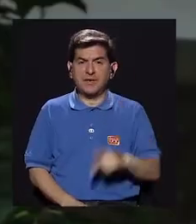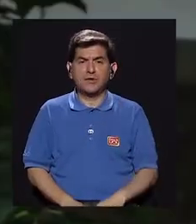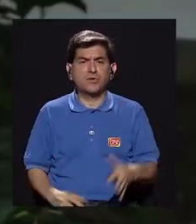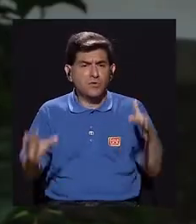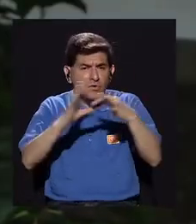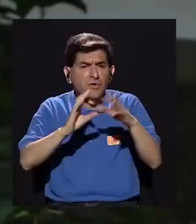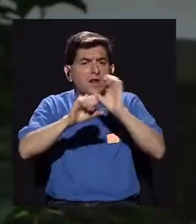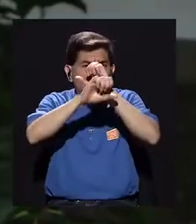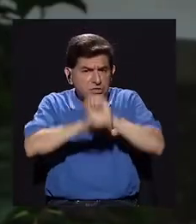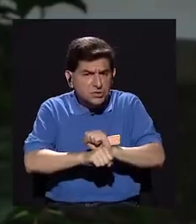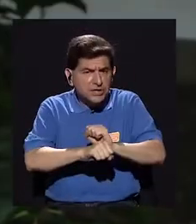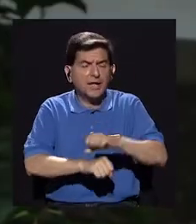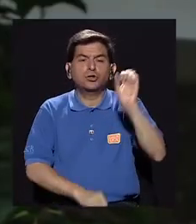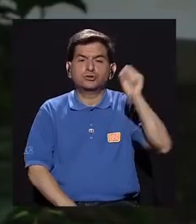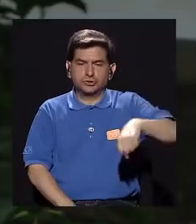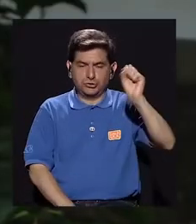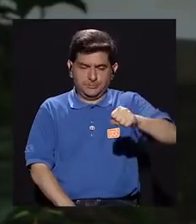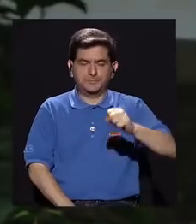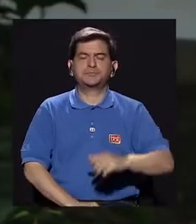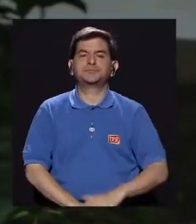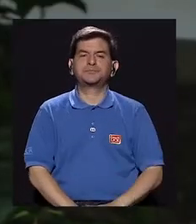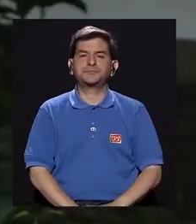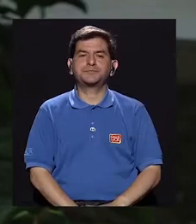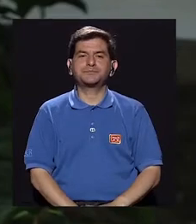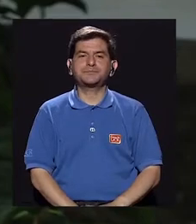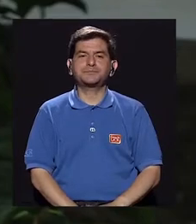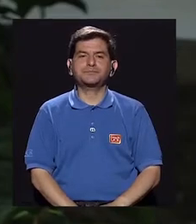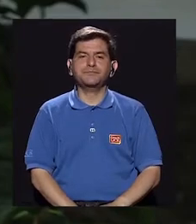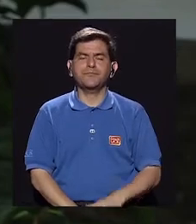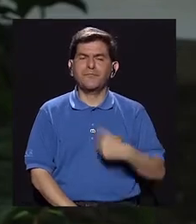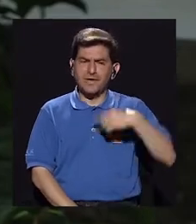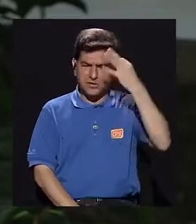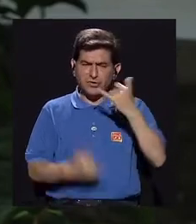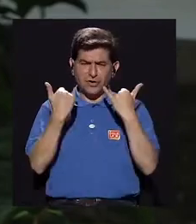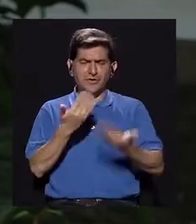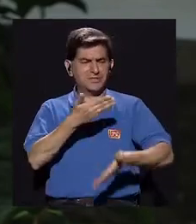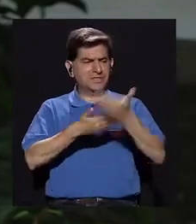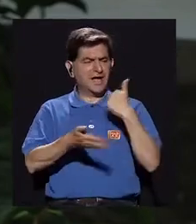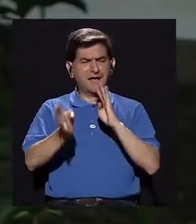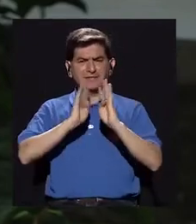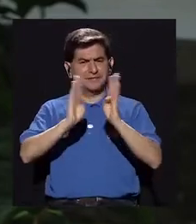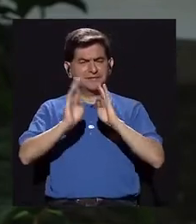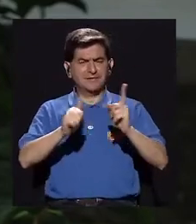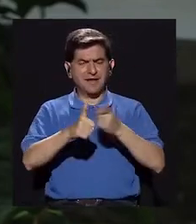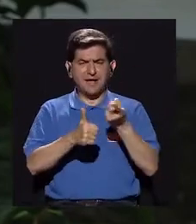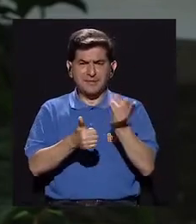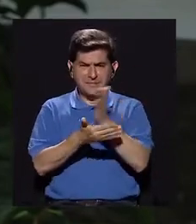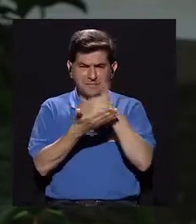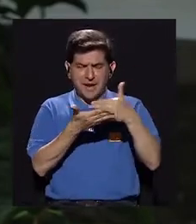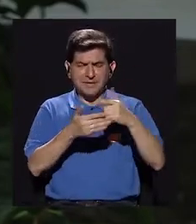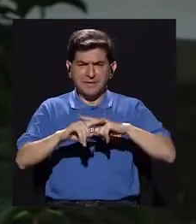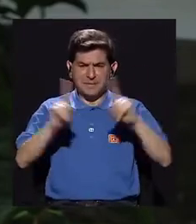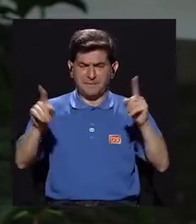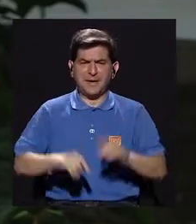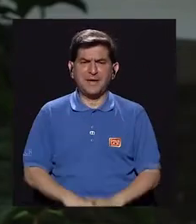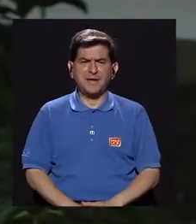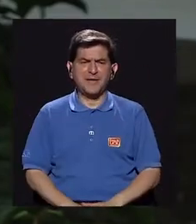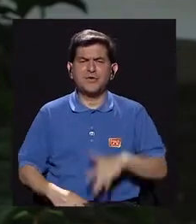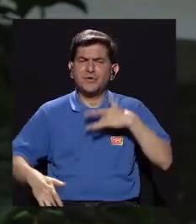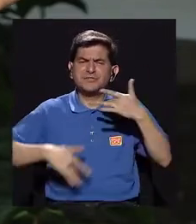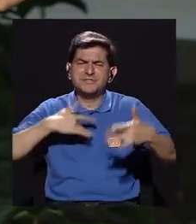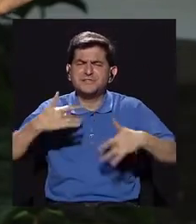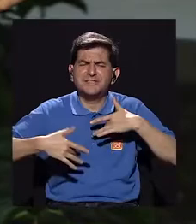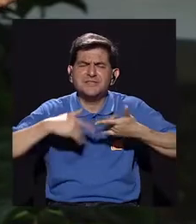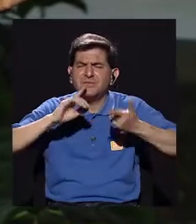hábitos. Exactamente, tiene que ver con hábitos. Bueno, creo que lo tocamos un poquito en el primer bloque, pero yo quisiera retomar, ¿cuáles son